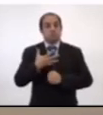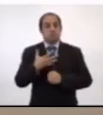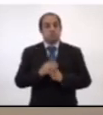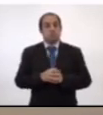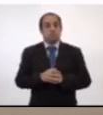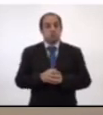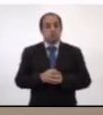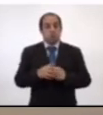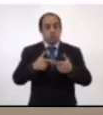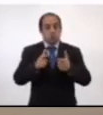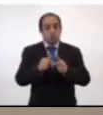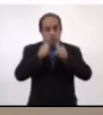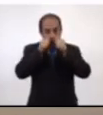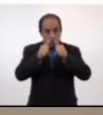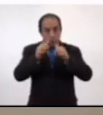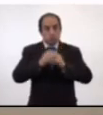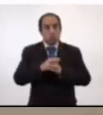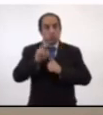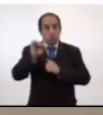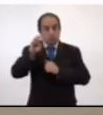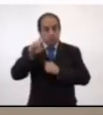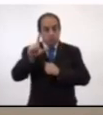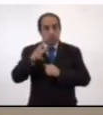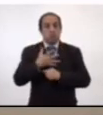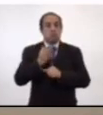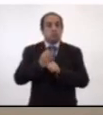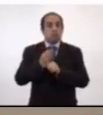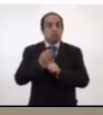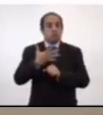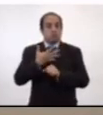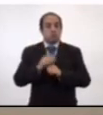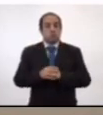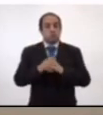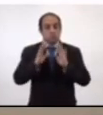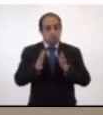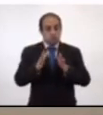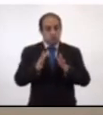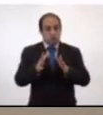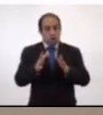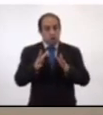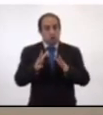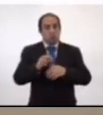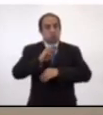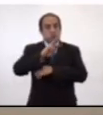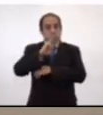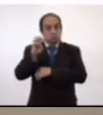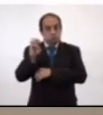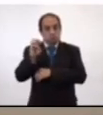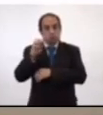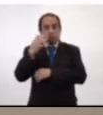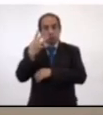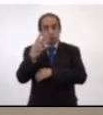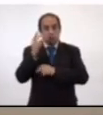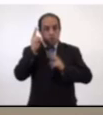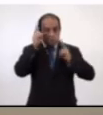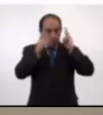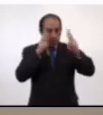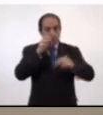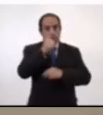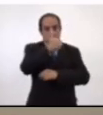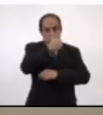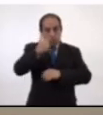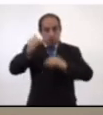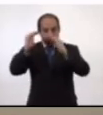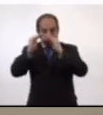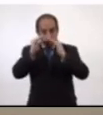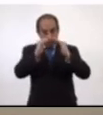atención victimal, hasta este momento hemos generado ya en forma acumulada 304 visitas